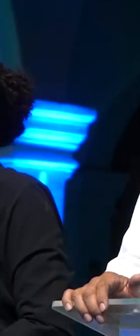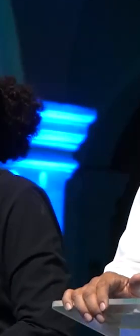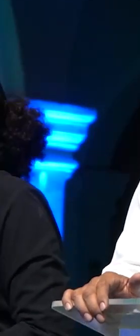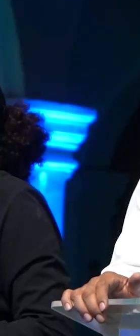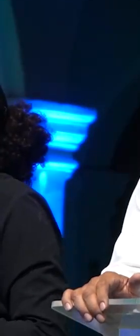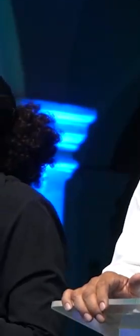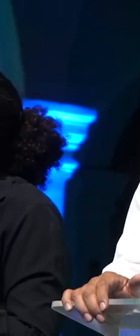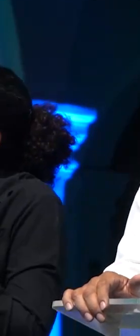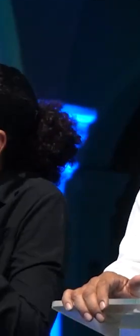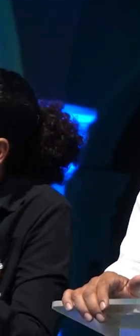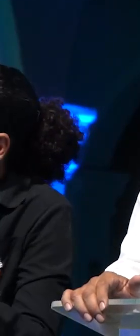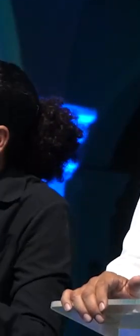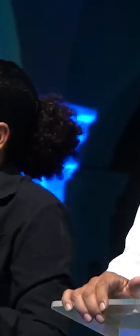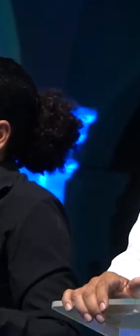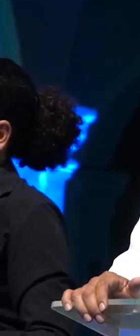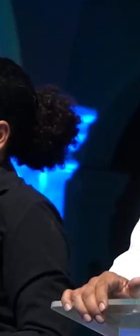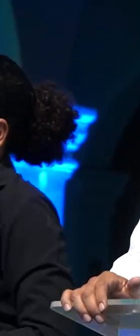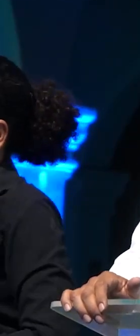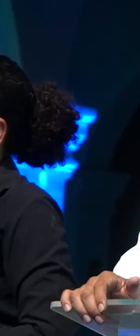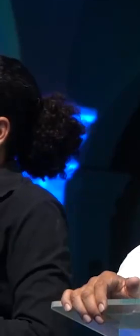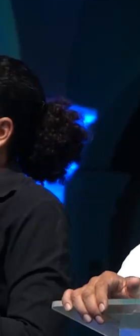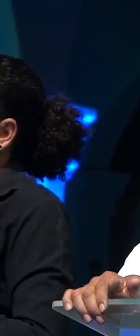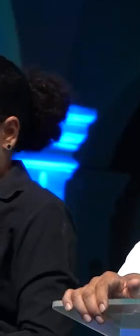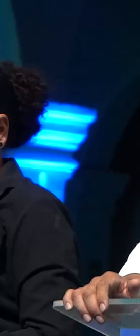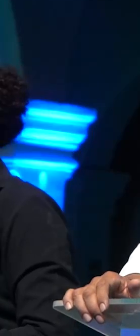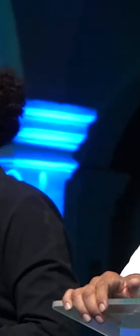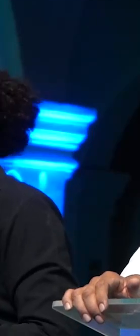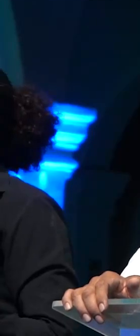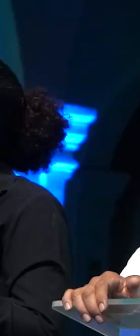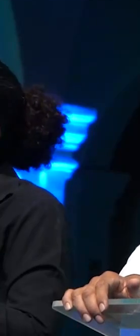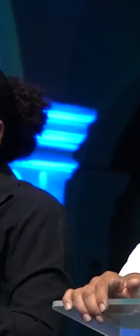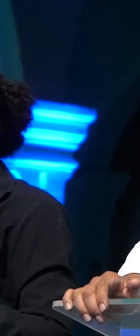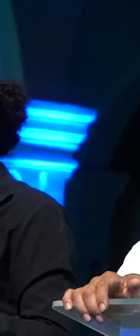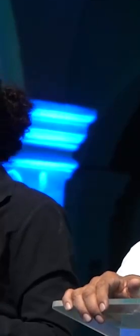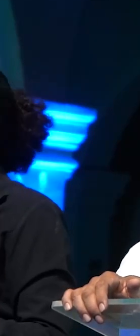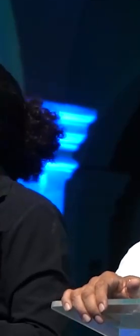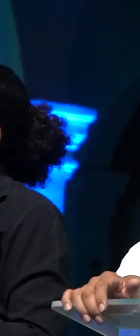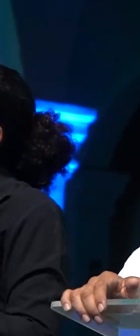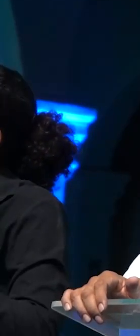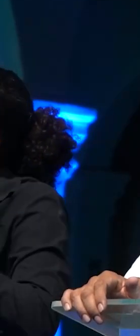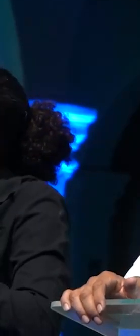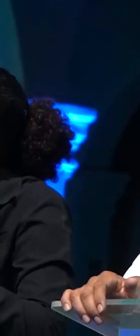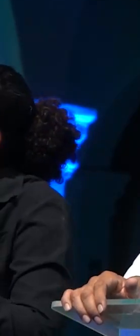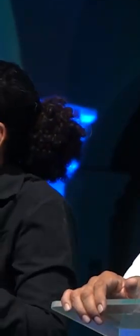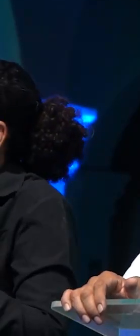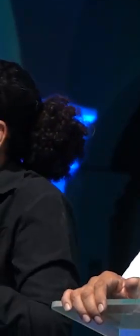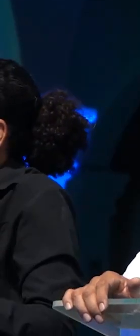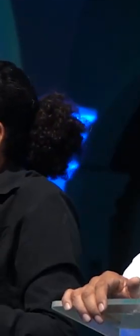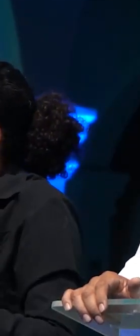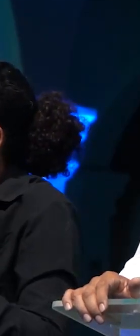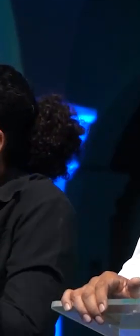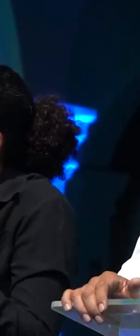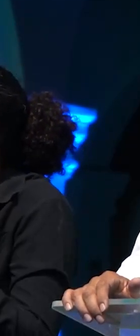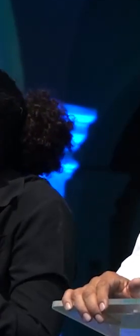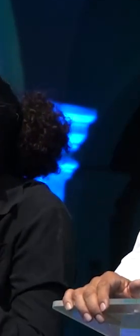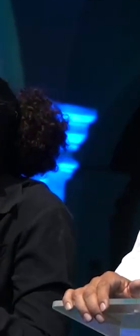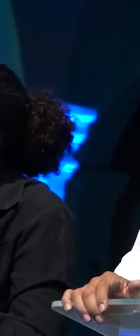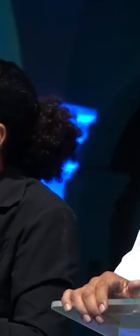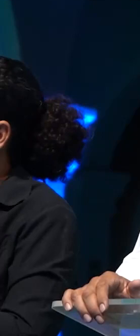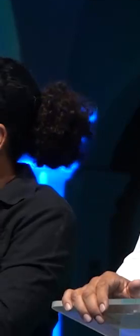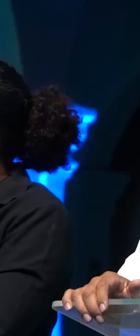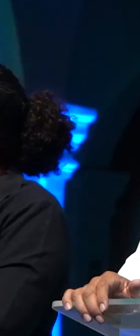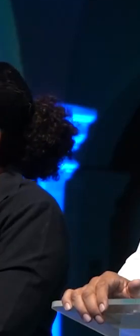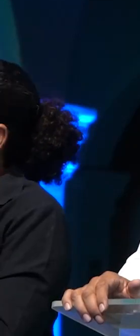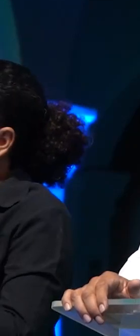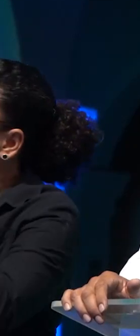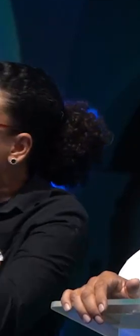nunca recibió en 25 años de servicio, porque terminó allá con sus familiares peleándose su pensión y terminó allá abandonado en el